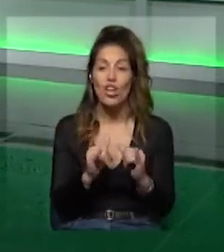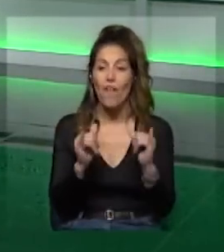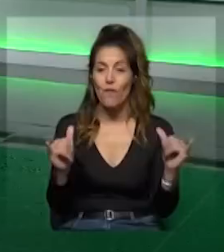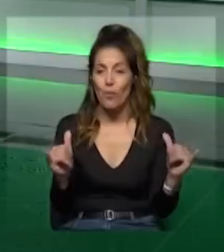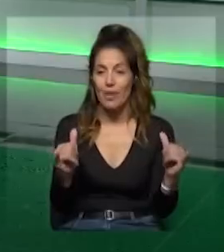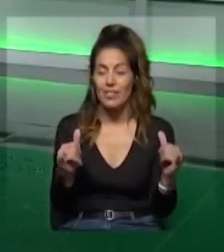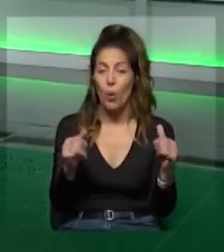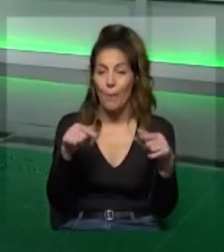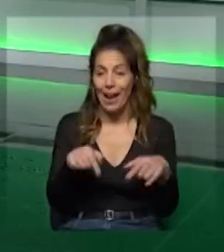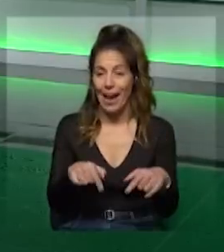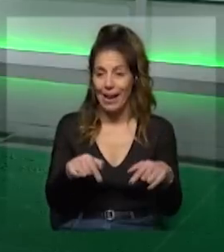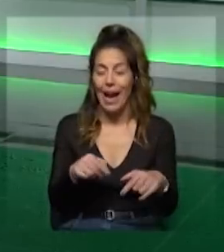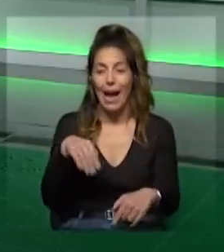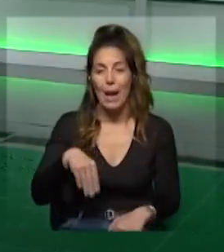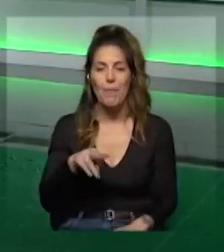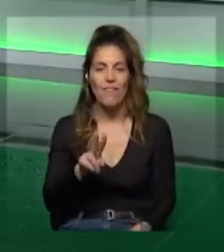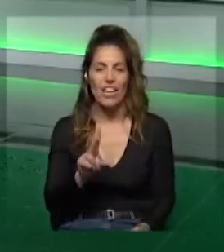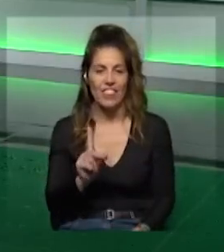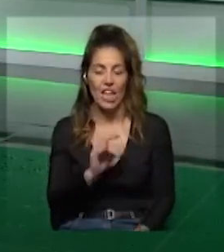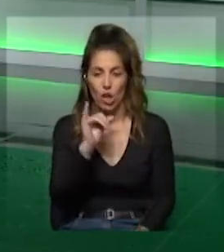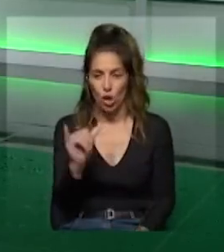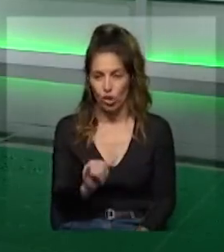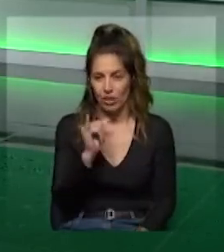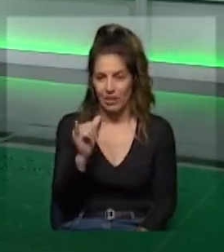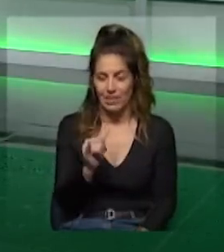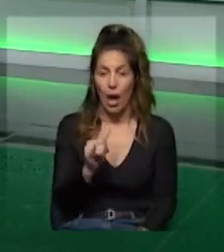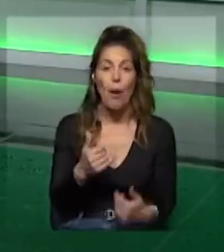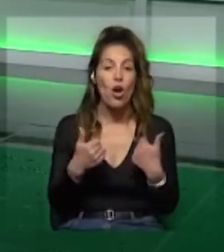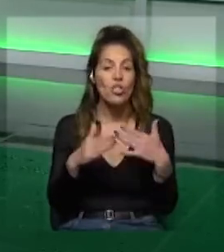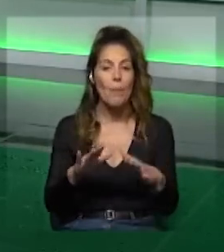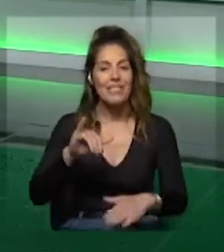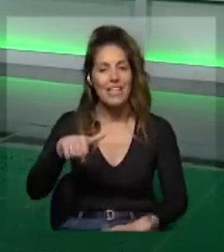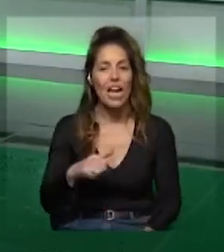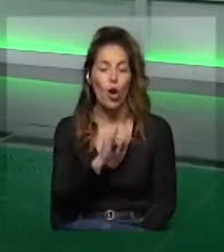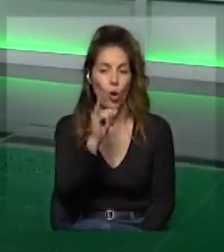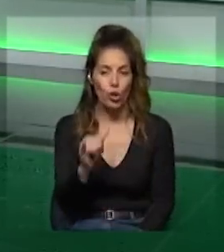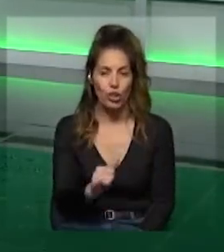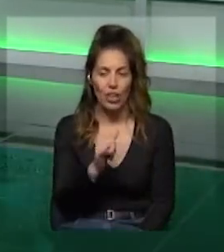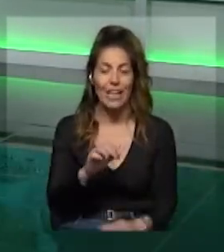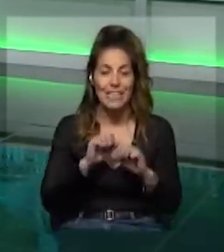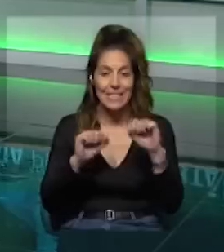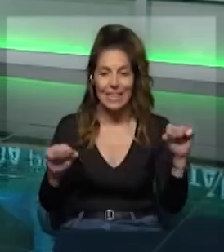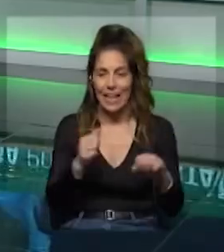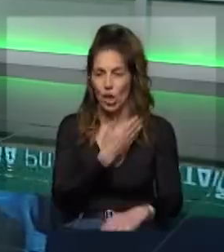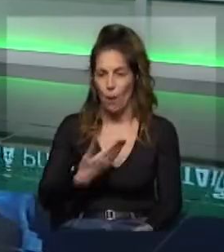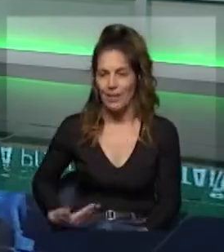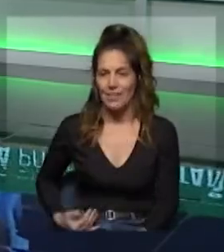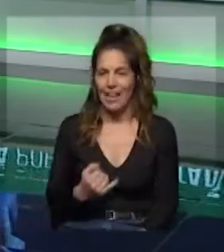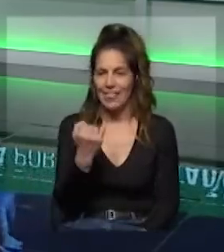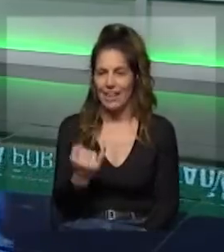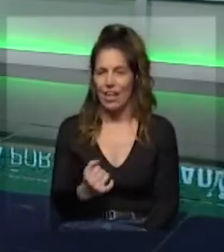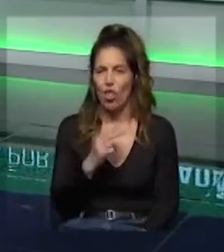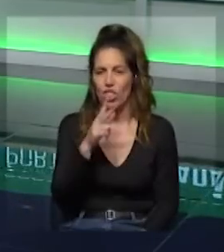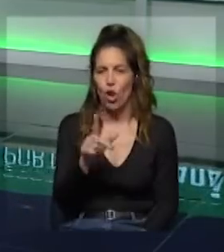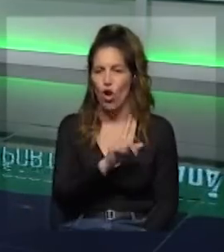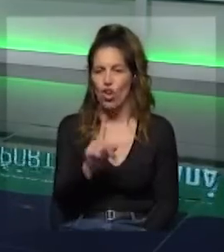esta edición central de mbd noticias Eh Así es José ma vamos a arrancar ya mismo contándoles que el secretario de Presidencia Álvaro Delgado dijo que